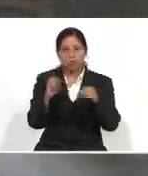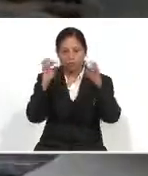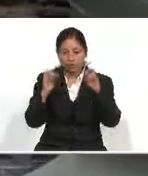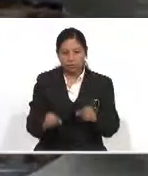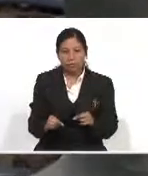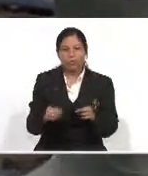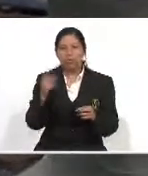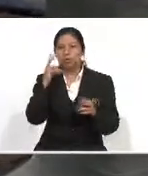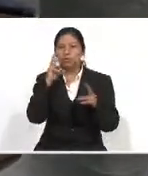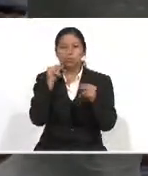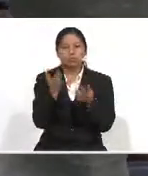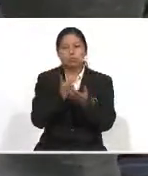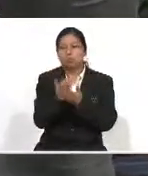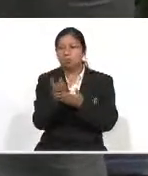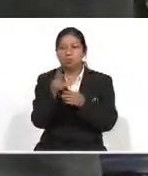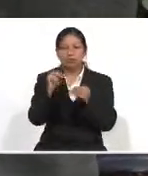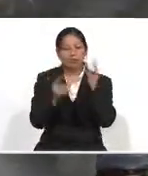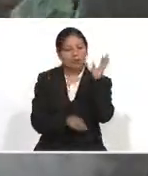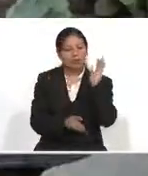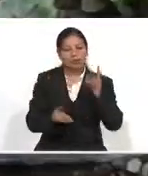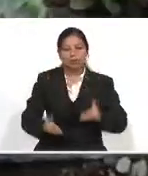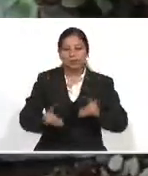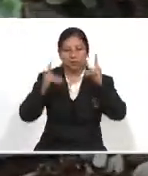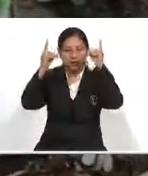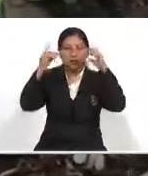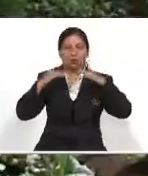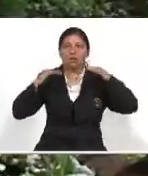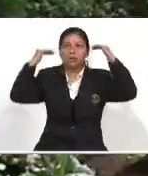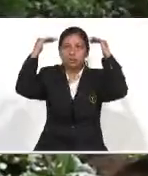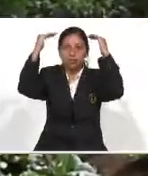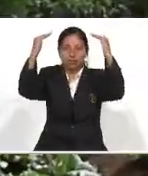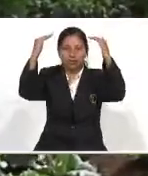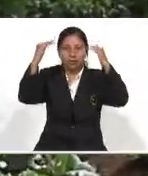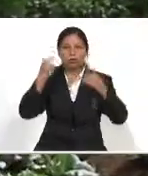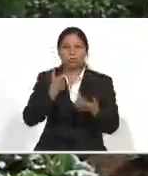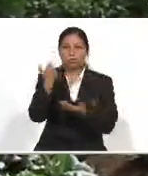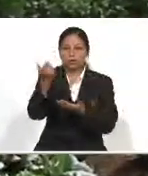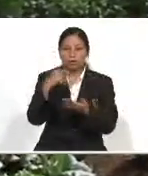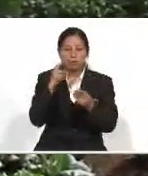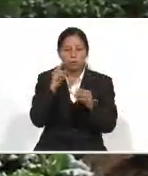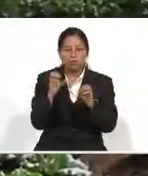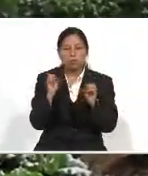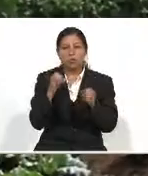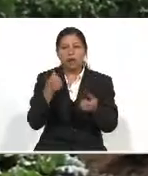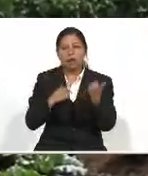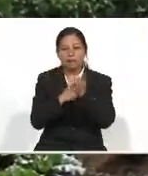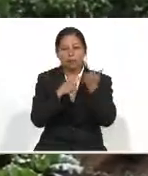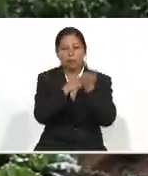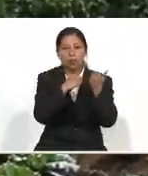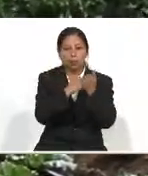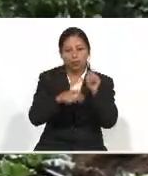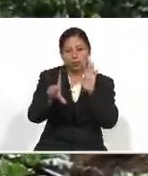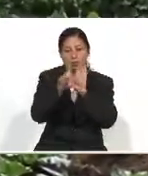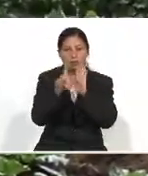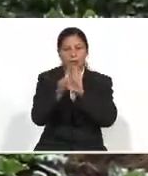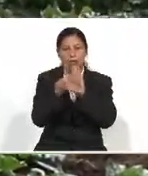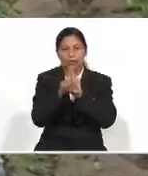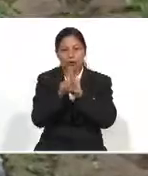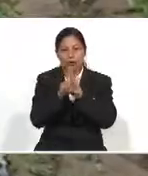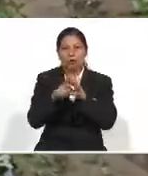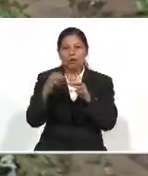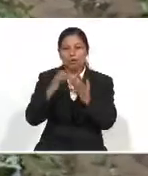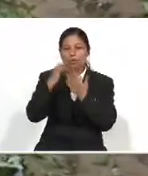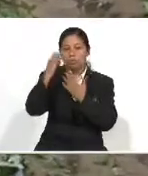mayoría No cuentan con recursos Para poder desarrollar Un mayor crecimiento De sus actividades productivas Por lo que busca El apoyo de los legisladores Para optar a